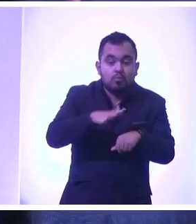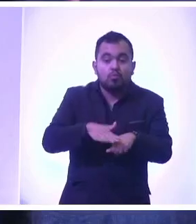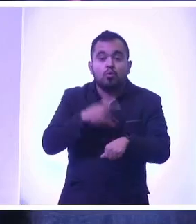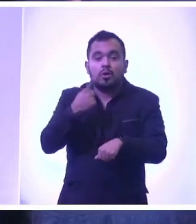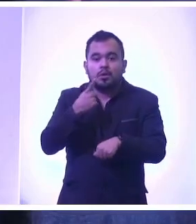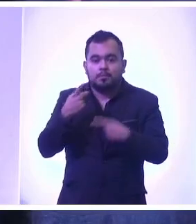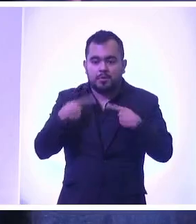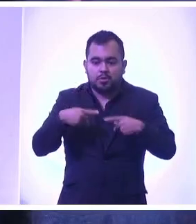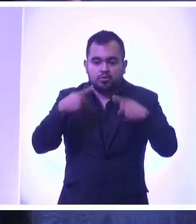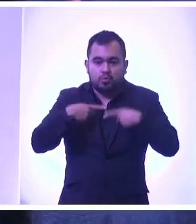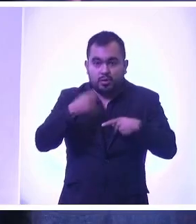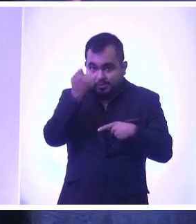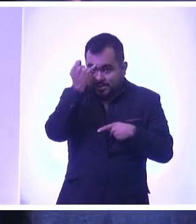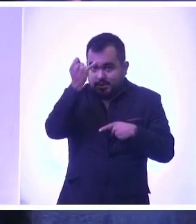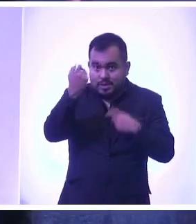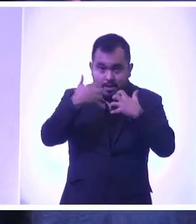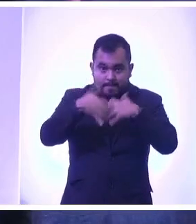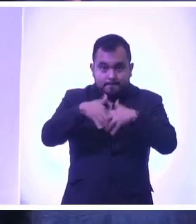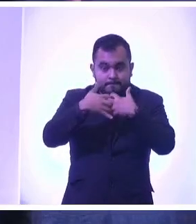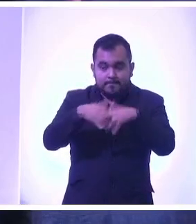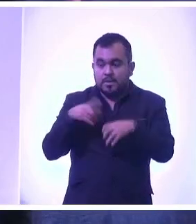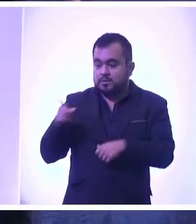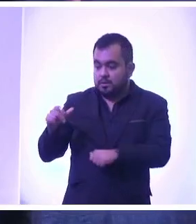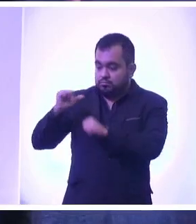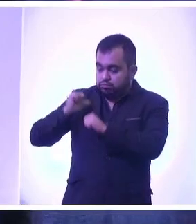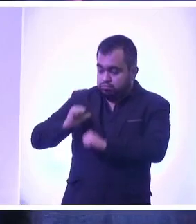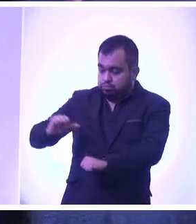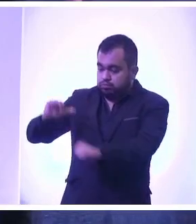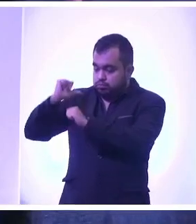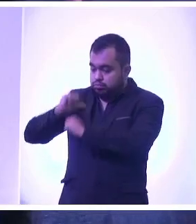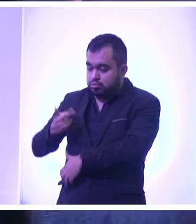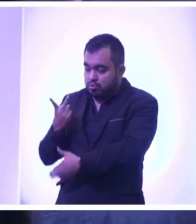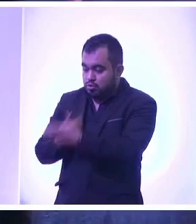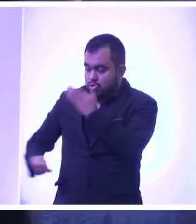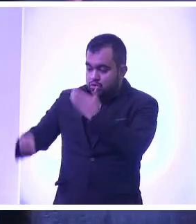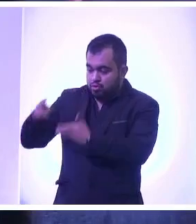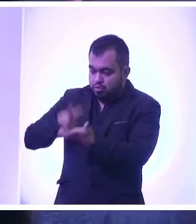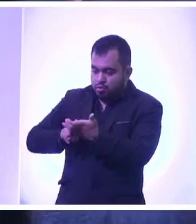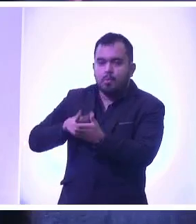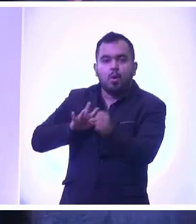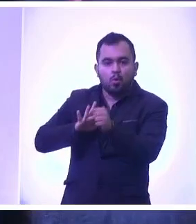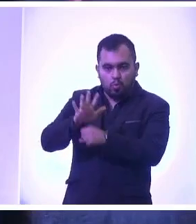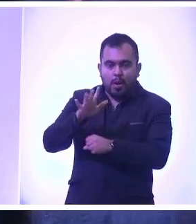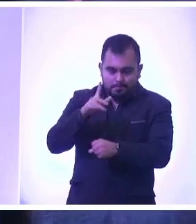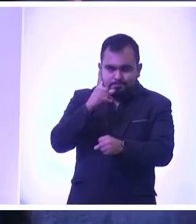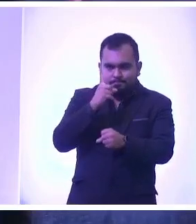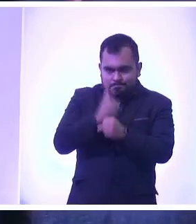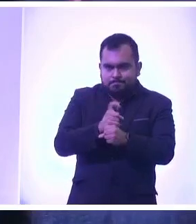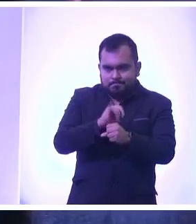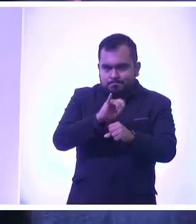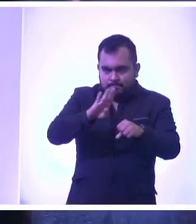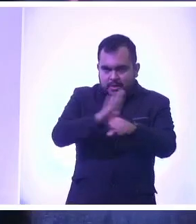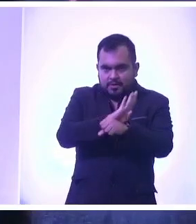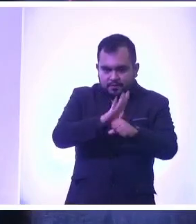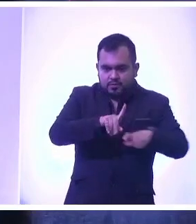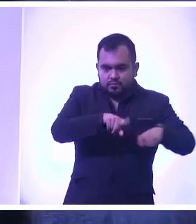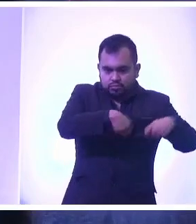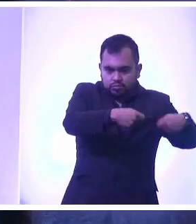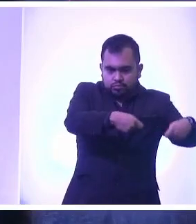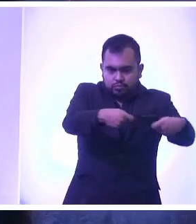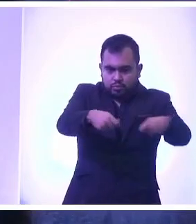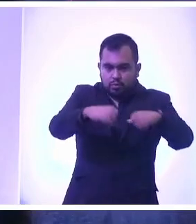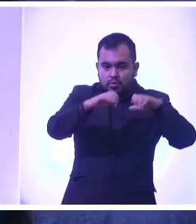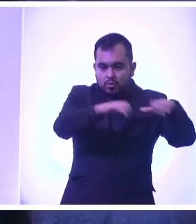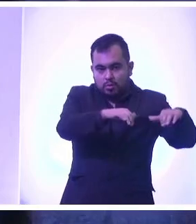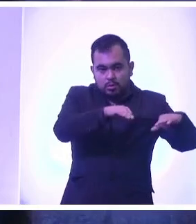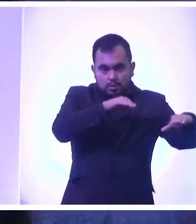tienen una doble tarea que en principio es sí aportar eh un beneficio a la sociedad dar empleos pero también tienen